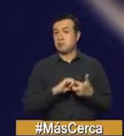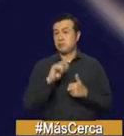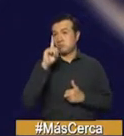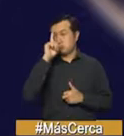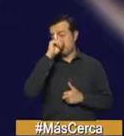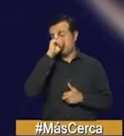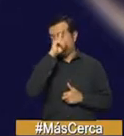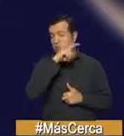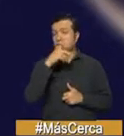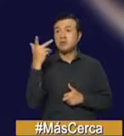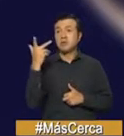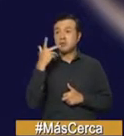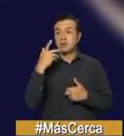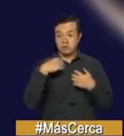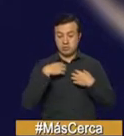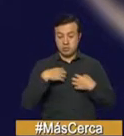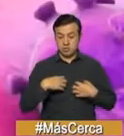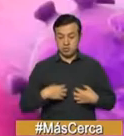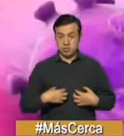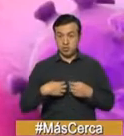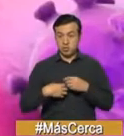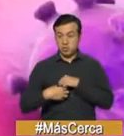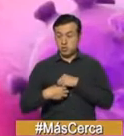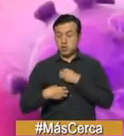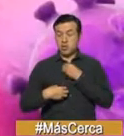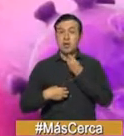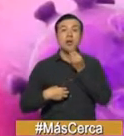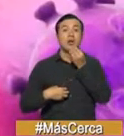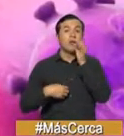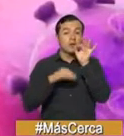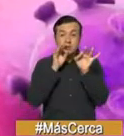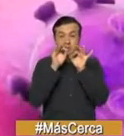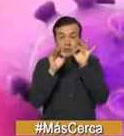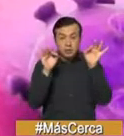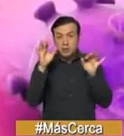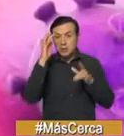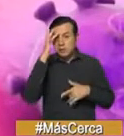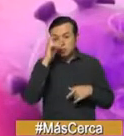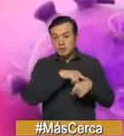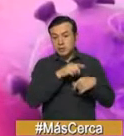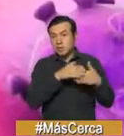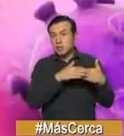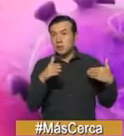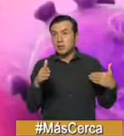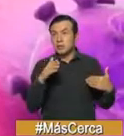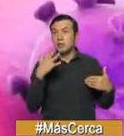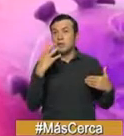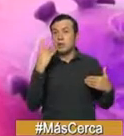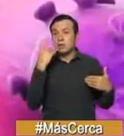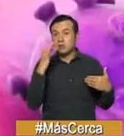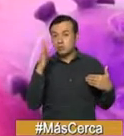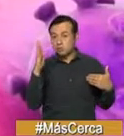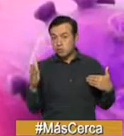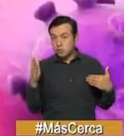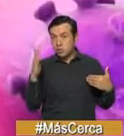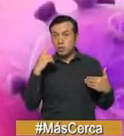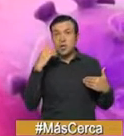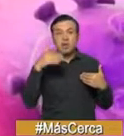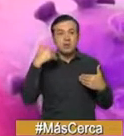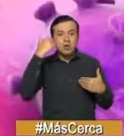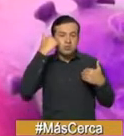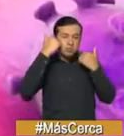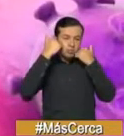esta enfermedad es el rápido contagio así como la maduración del virus que podría tardar hasta 14 días en presentar